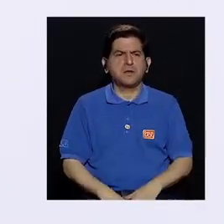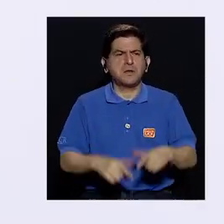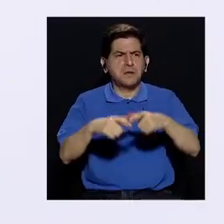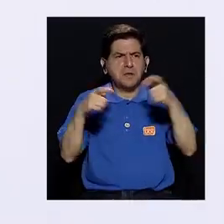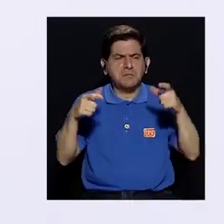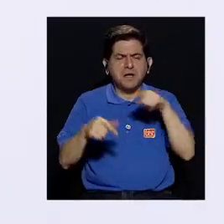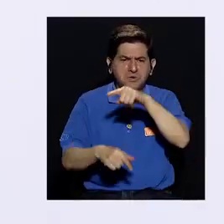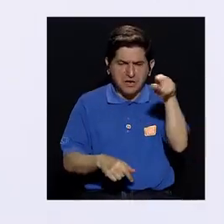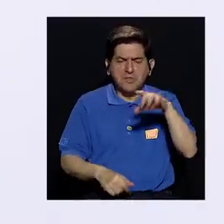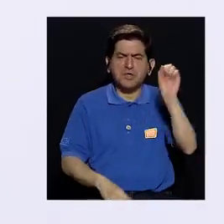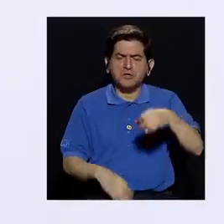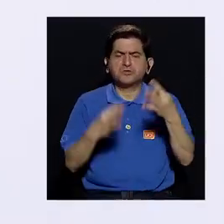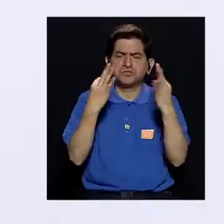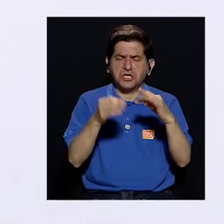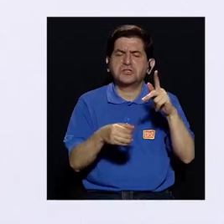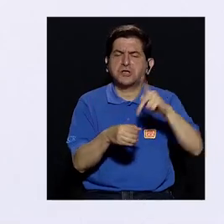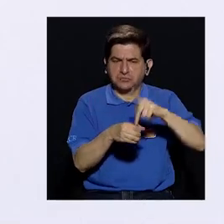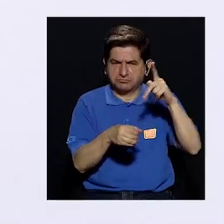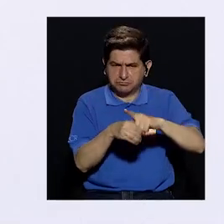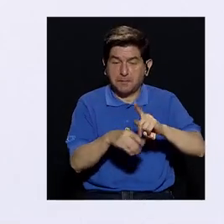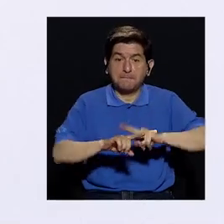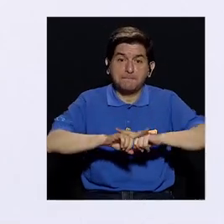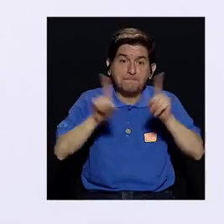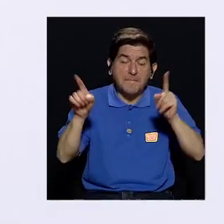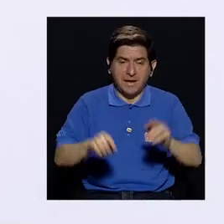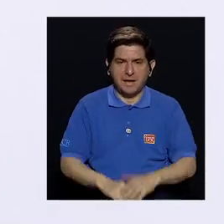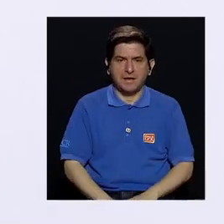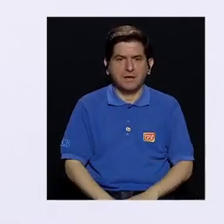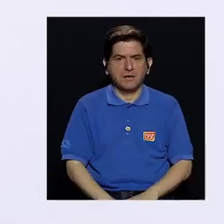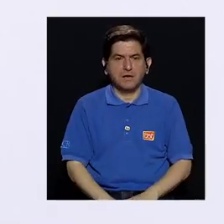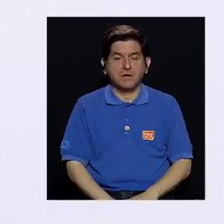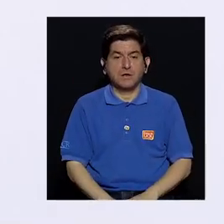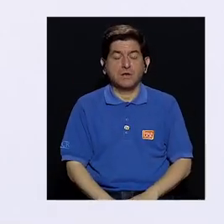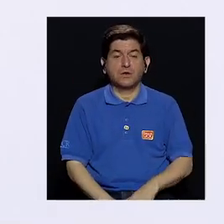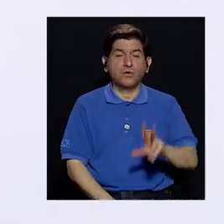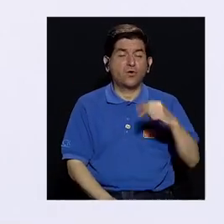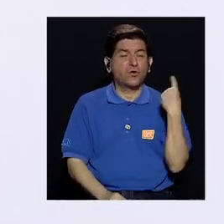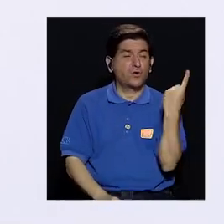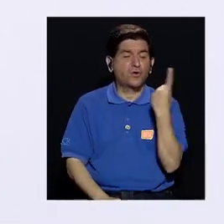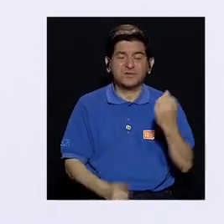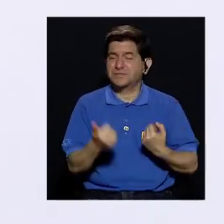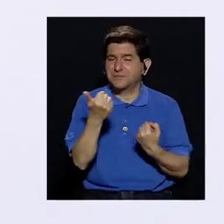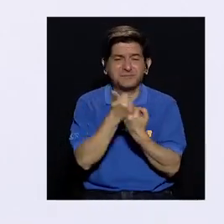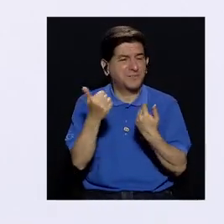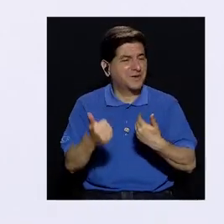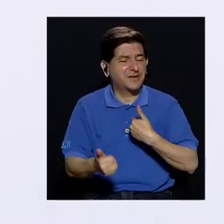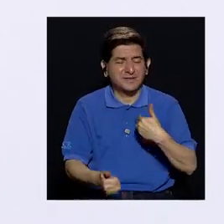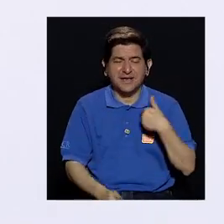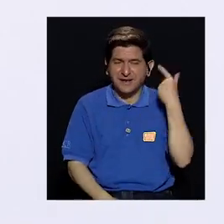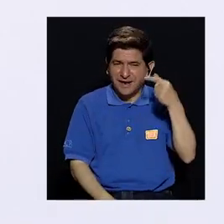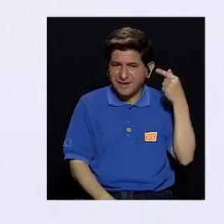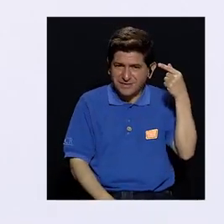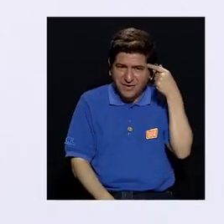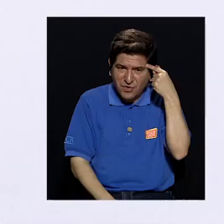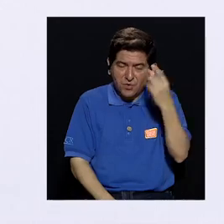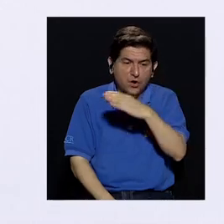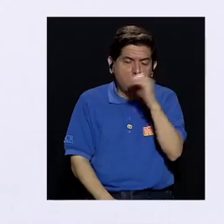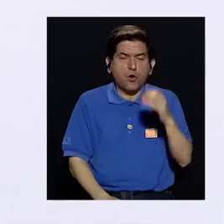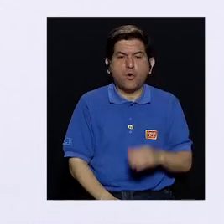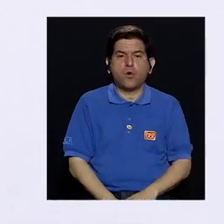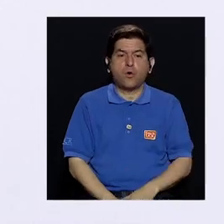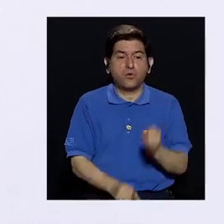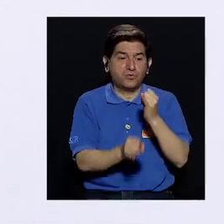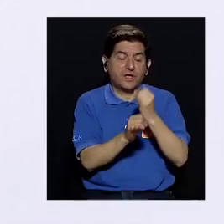la mayor parte de ellos tratan de participar pero el chiste es que no siempre se consigue el apoyo de los gobiernos o de